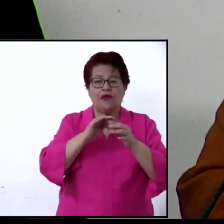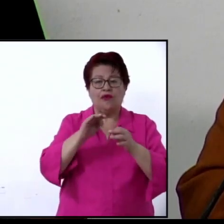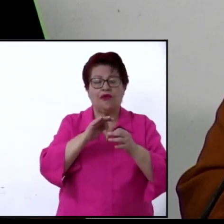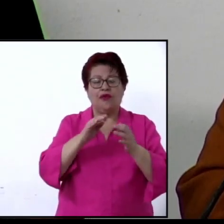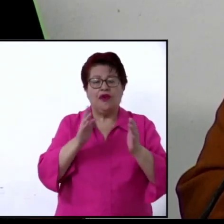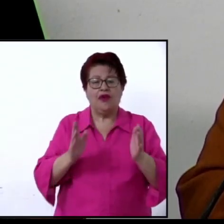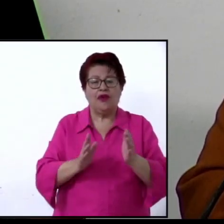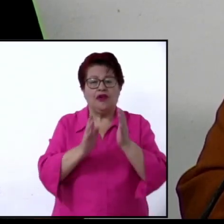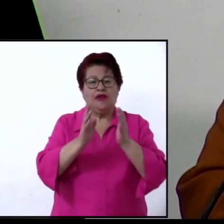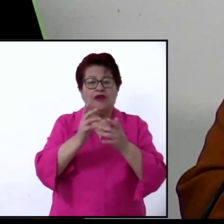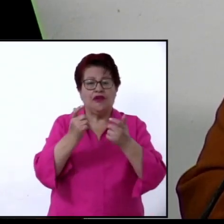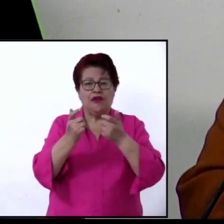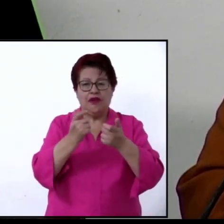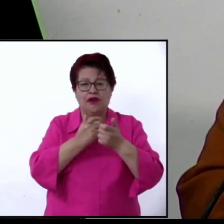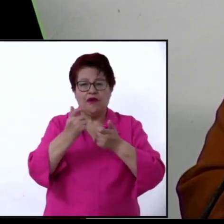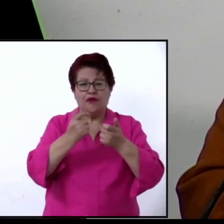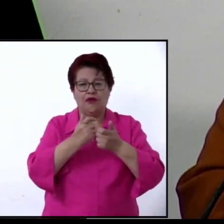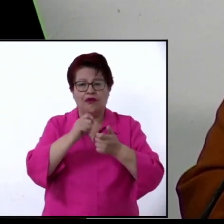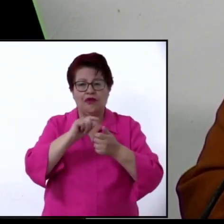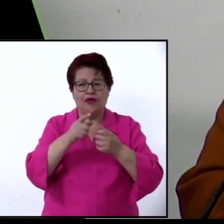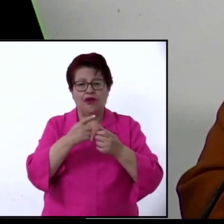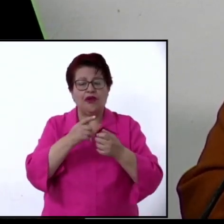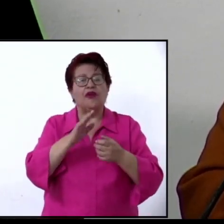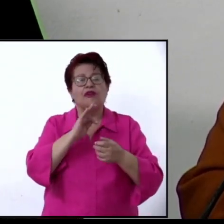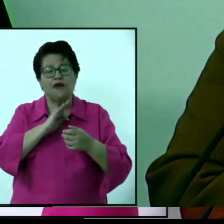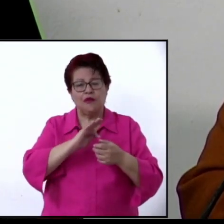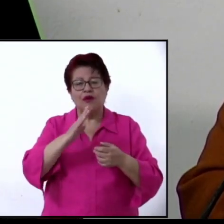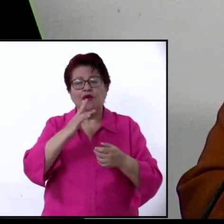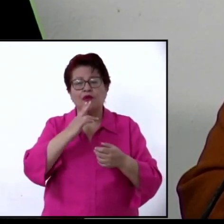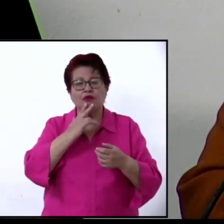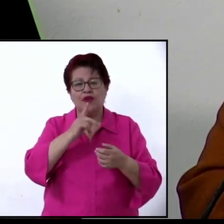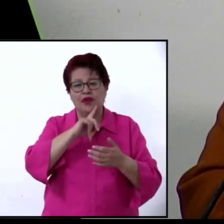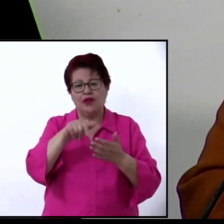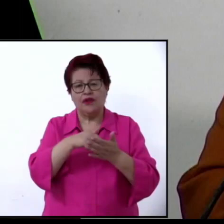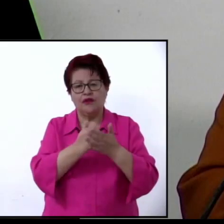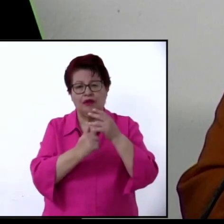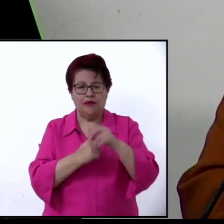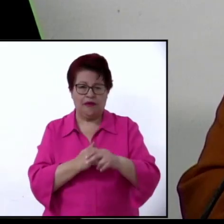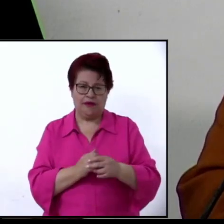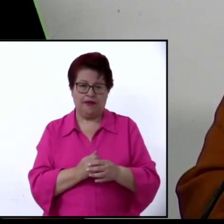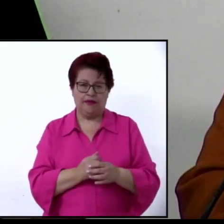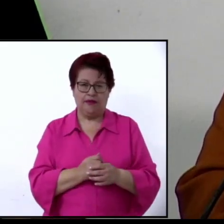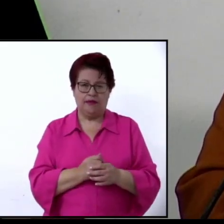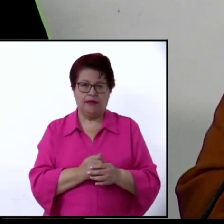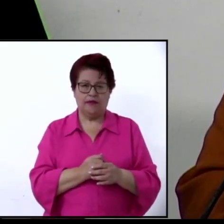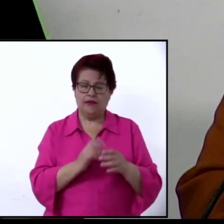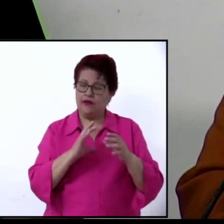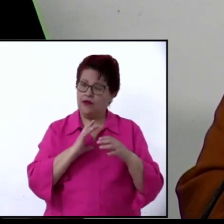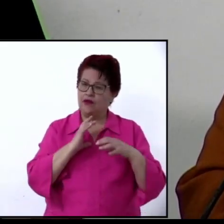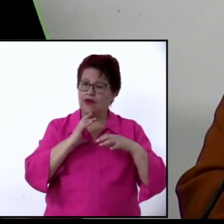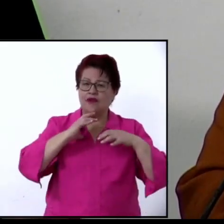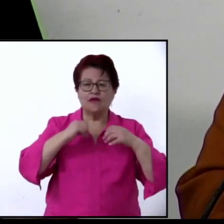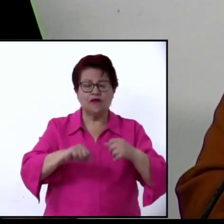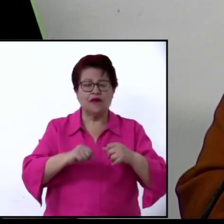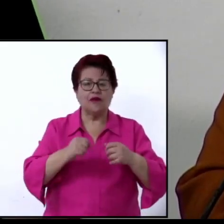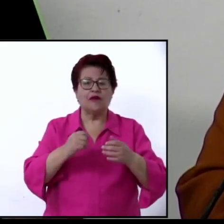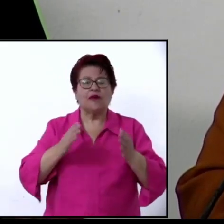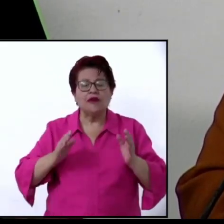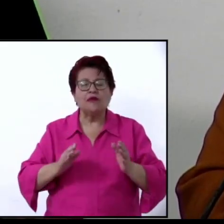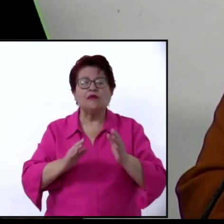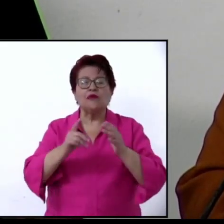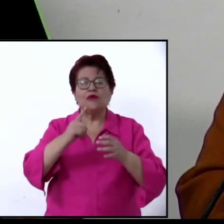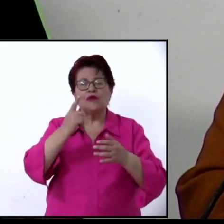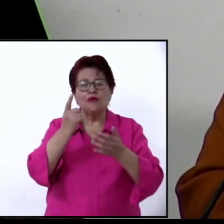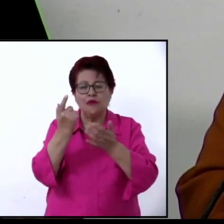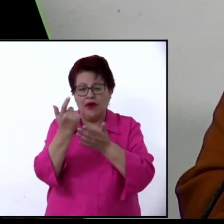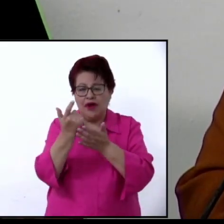el crecimiento económico y sostenible en la Ciudad de México. Los esfuerzos en el impulso de la